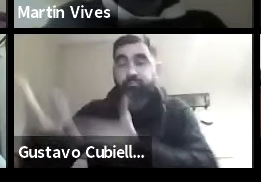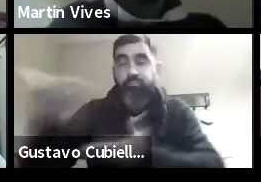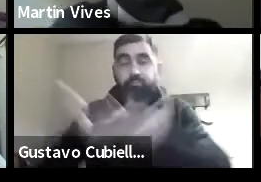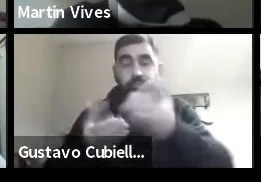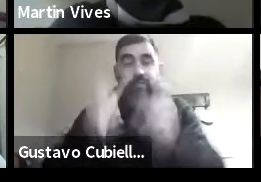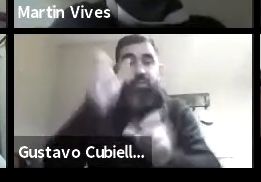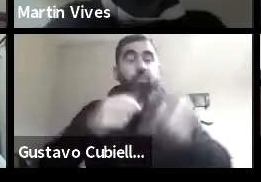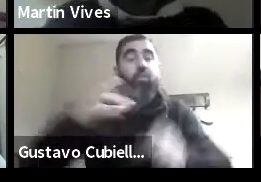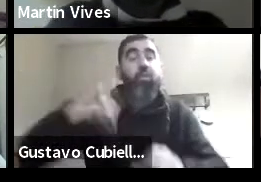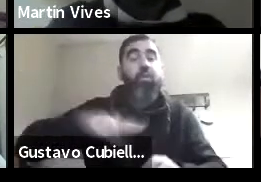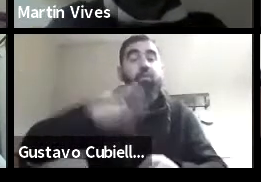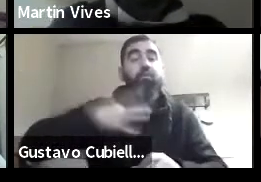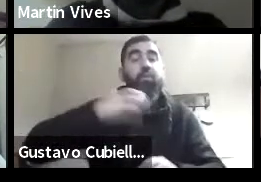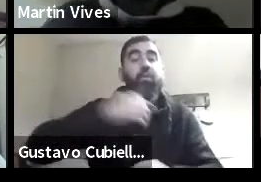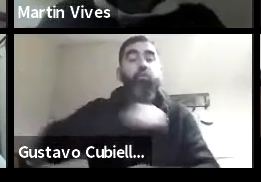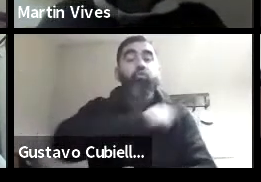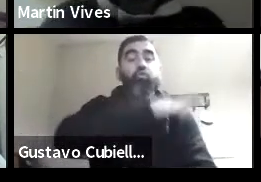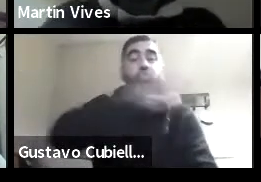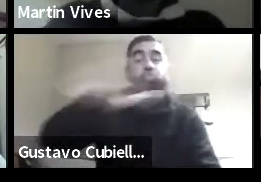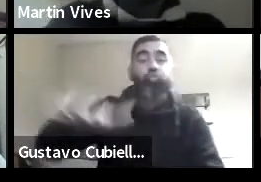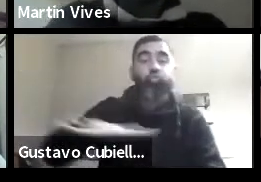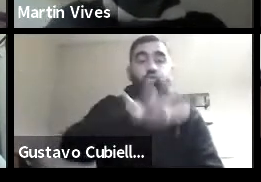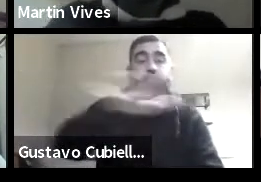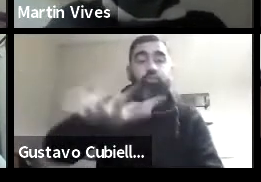vida social.